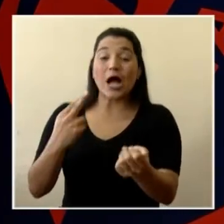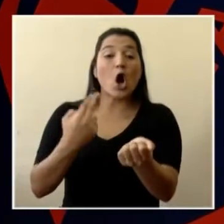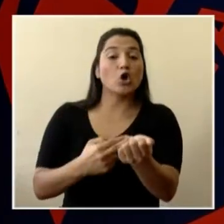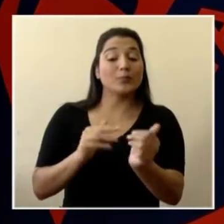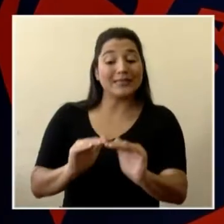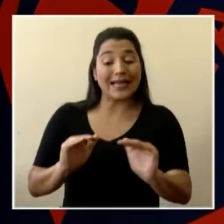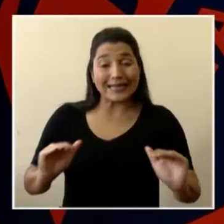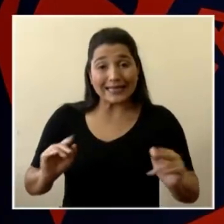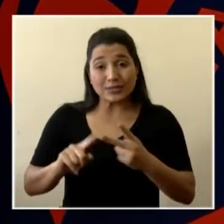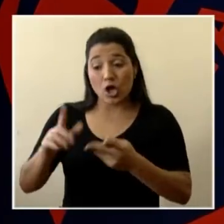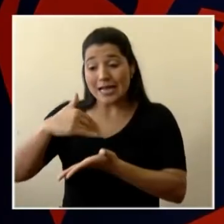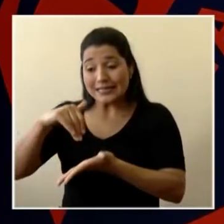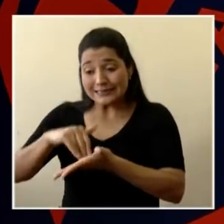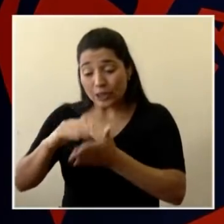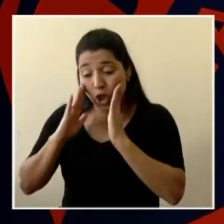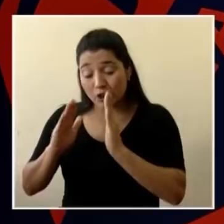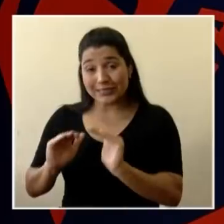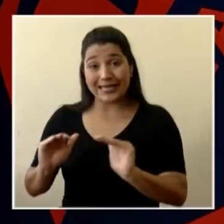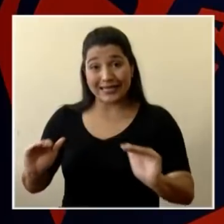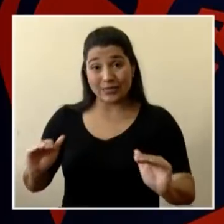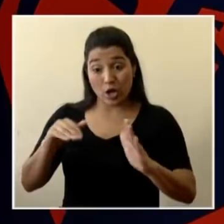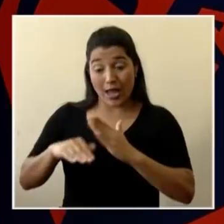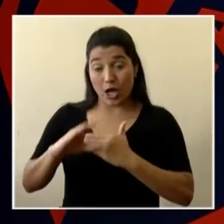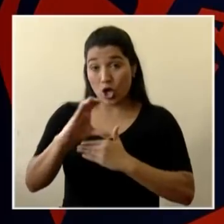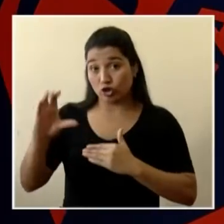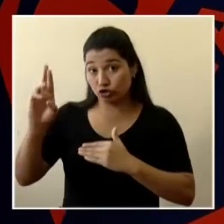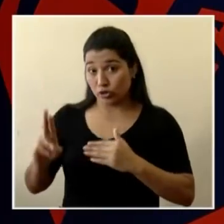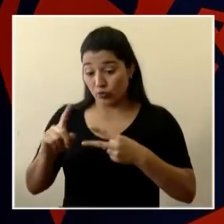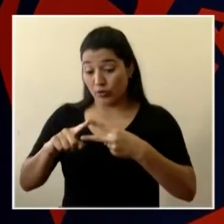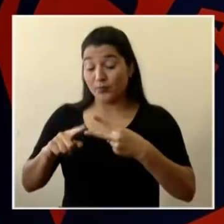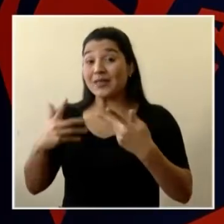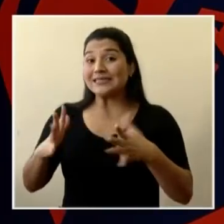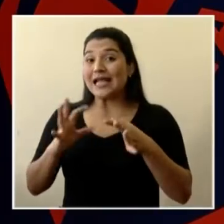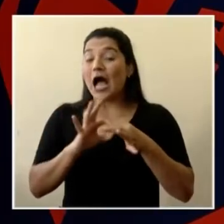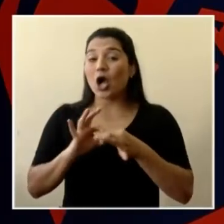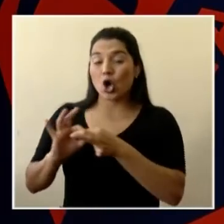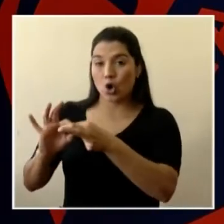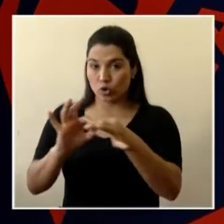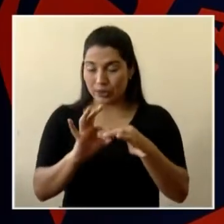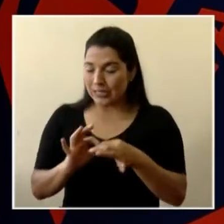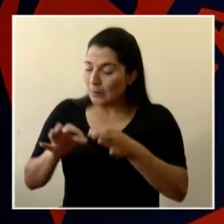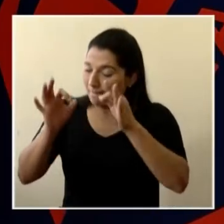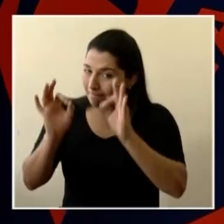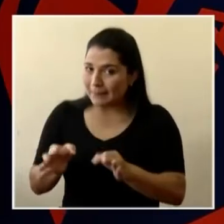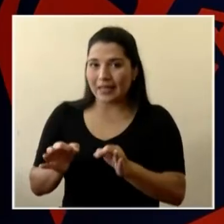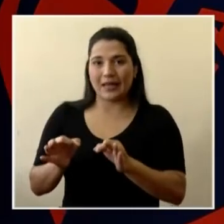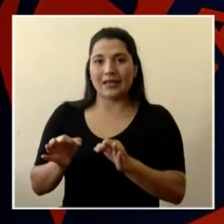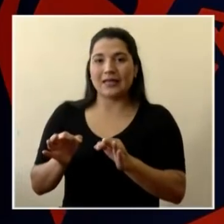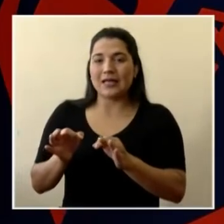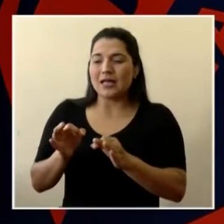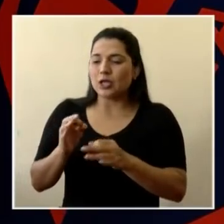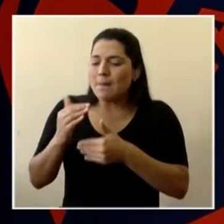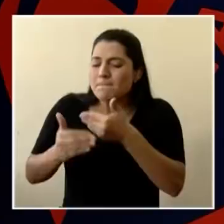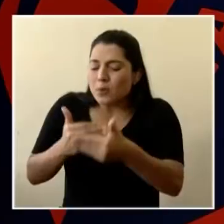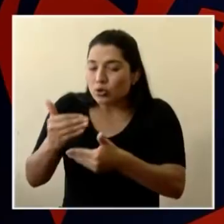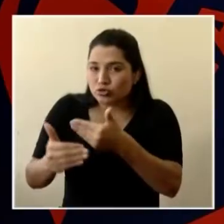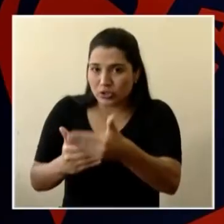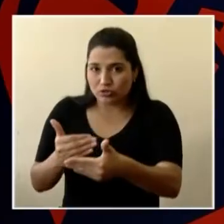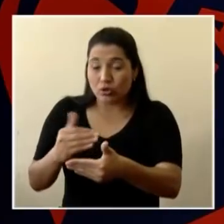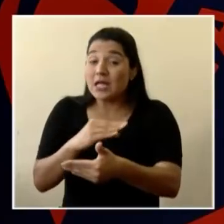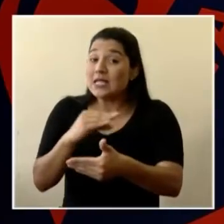centros de pediatría en el resto de hospitales del país han coordinado entre ellos muy bien cada una de estas especificaciones y